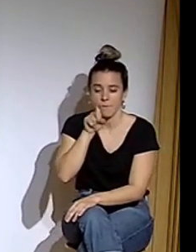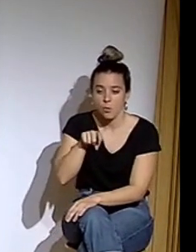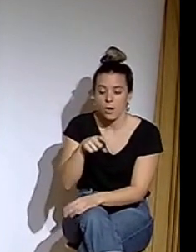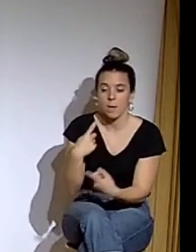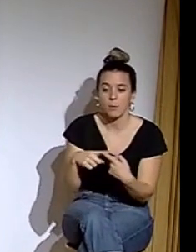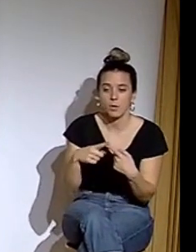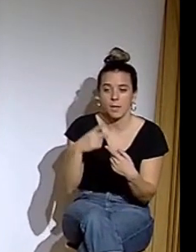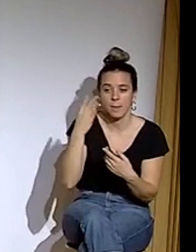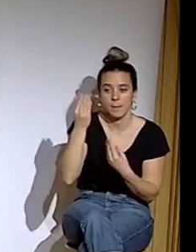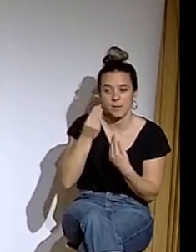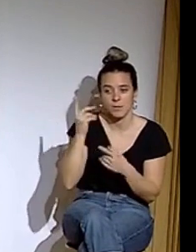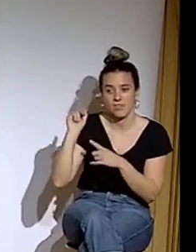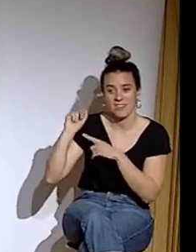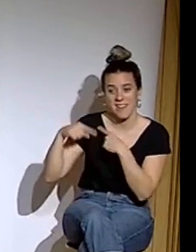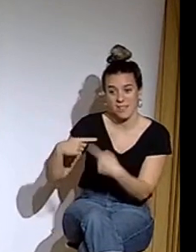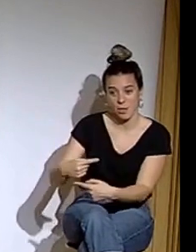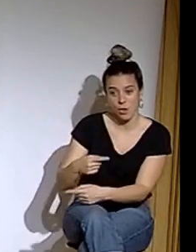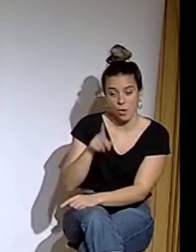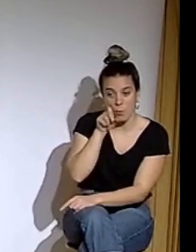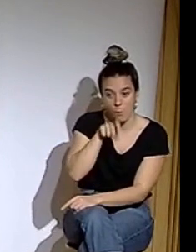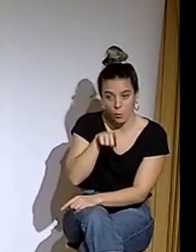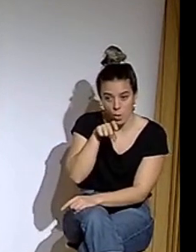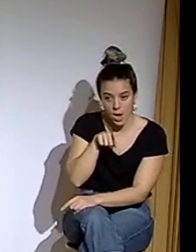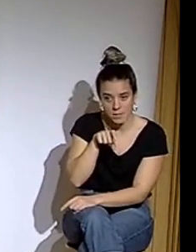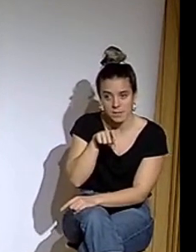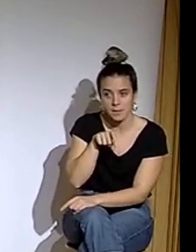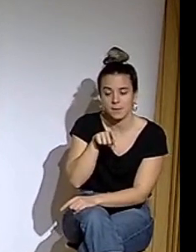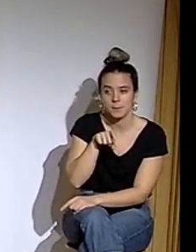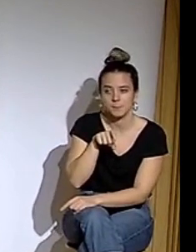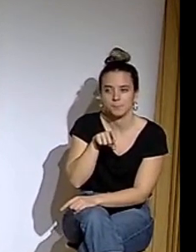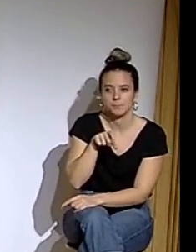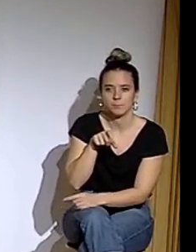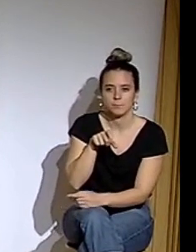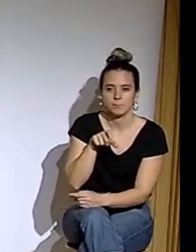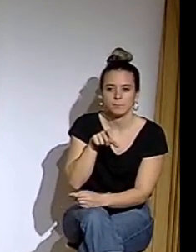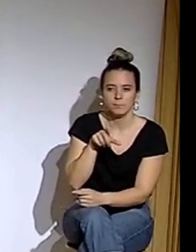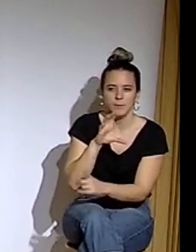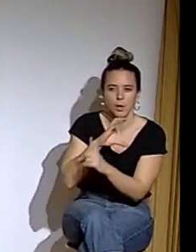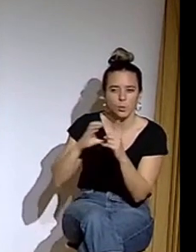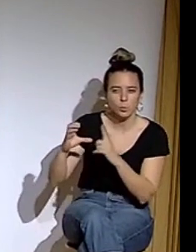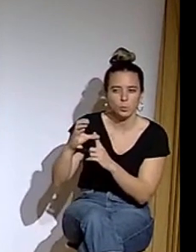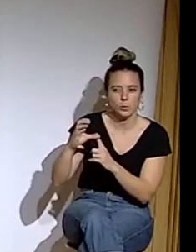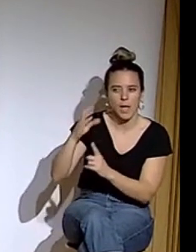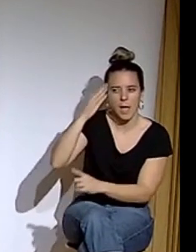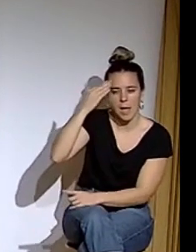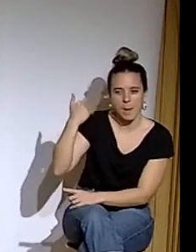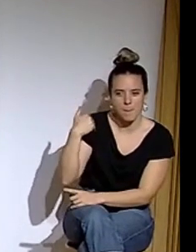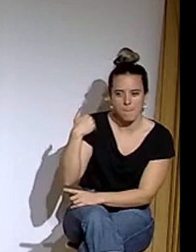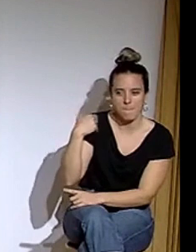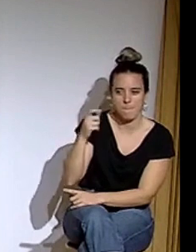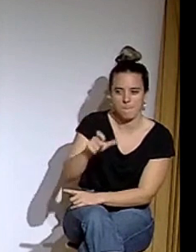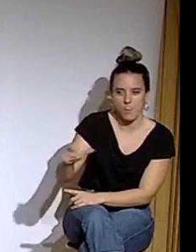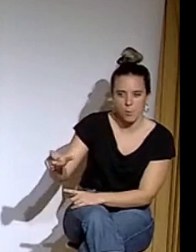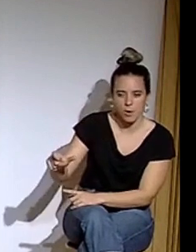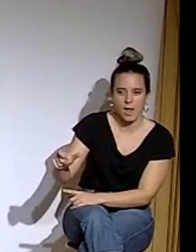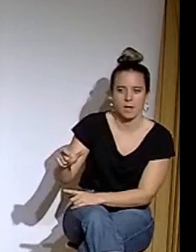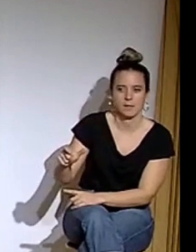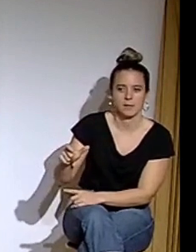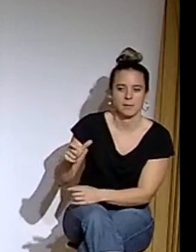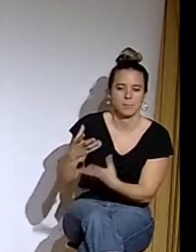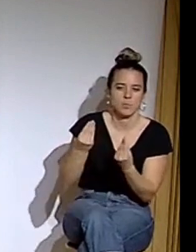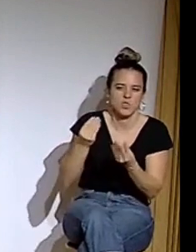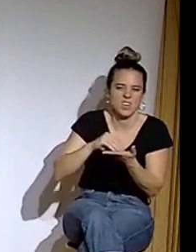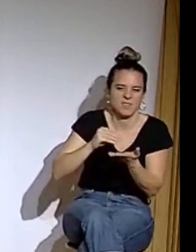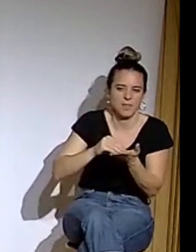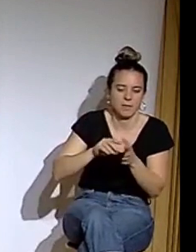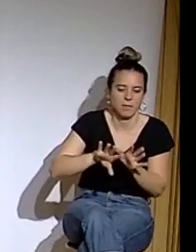de las brujas hay mucho de esa cultura Popular de esa tradición de esa historia que se de lado